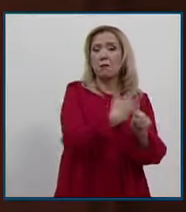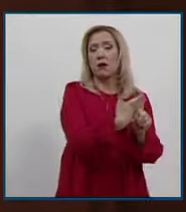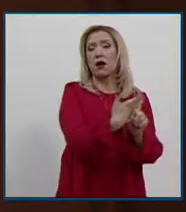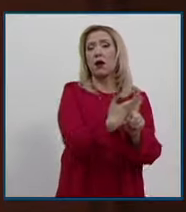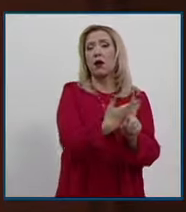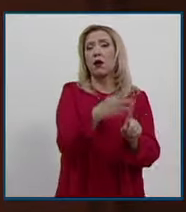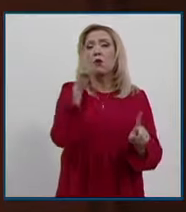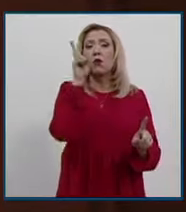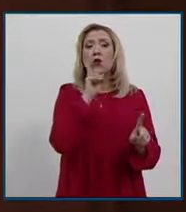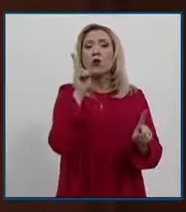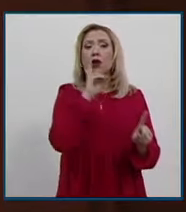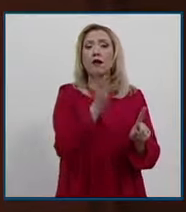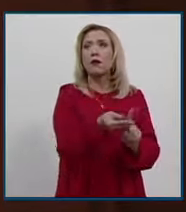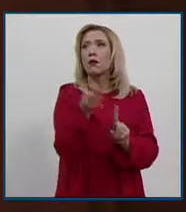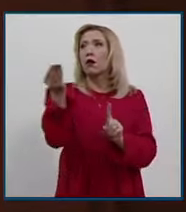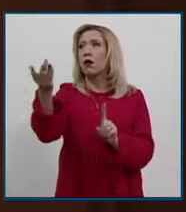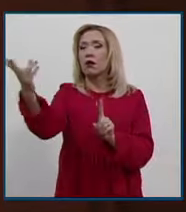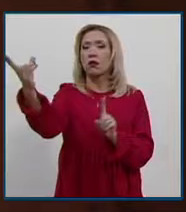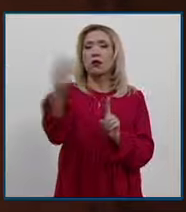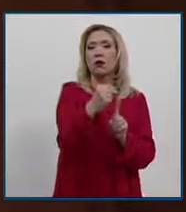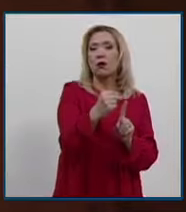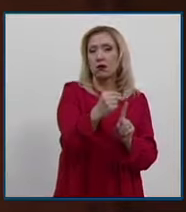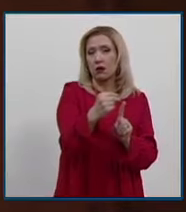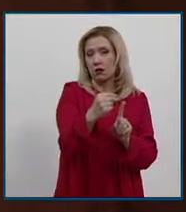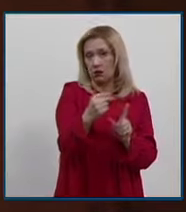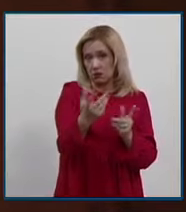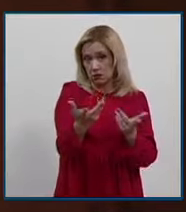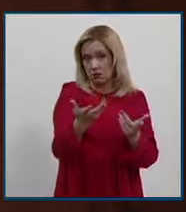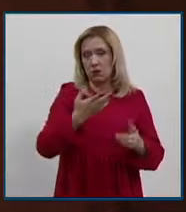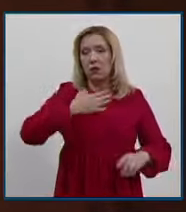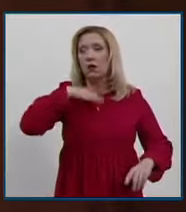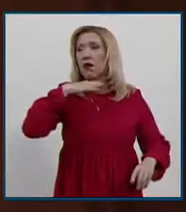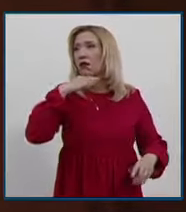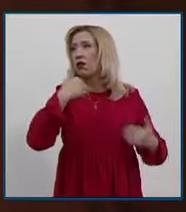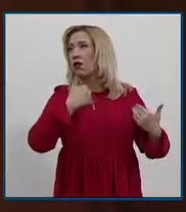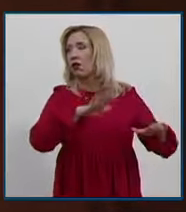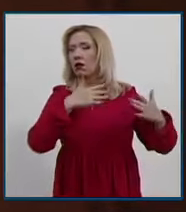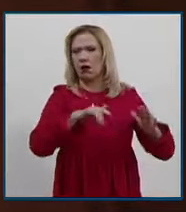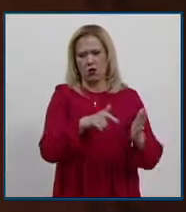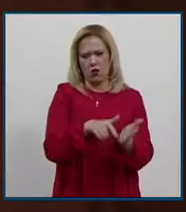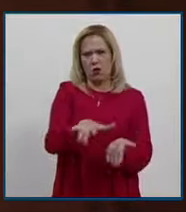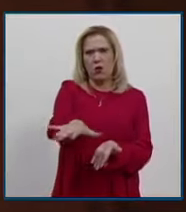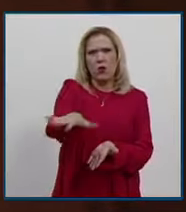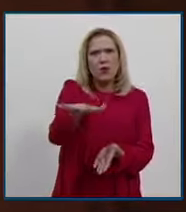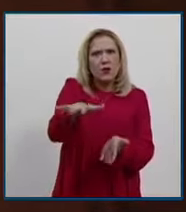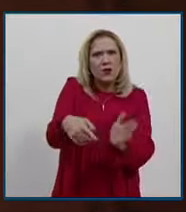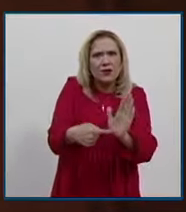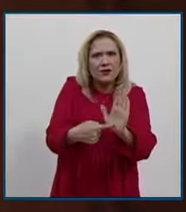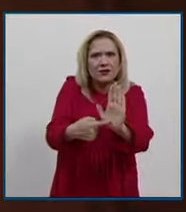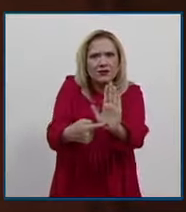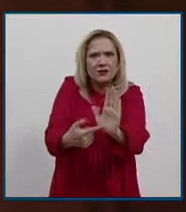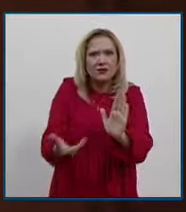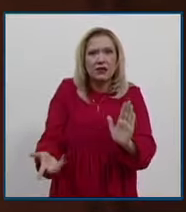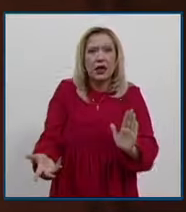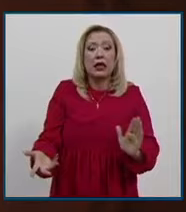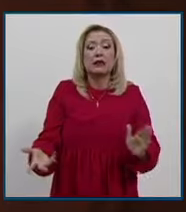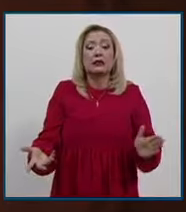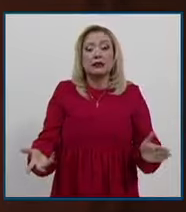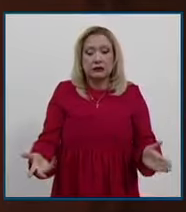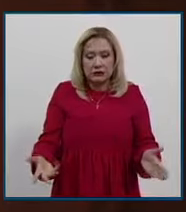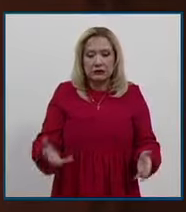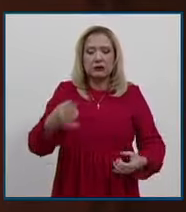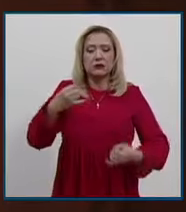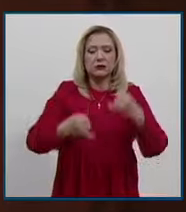Cargo en la razón abilidad de las indiferencias a las que conduce la evidencia directa o indirecta en la conducción escéptica del